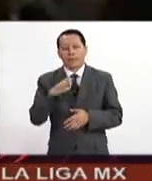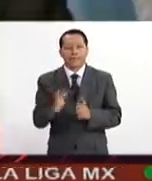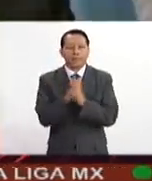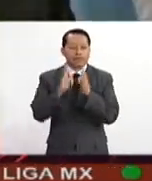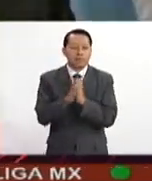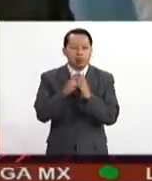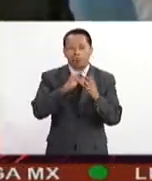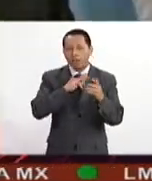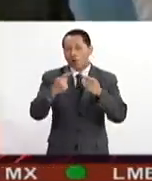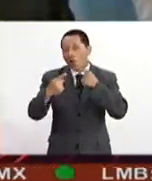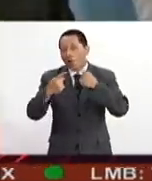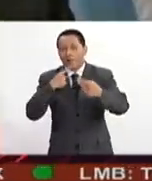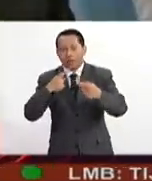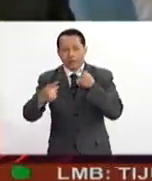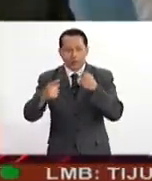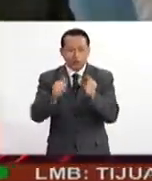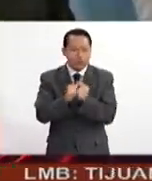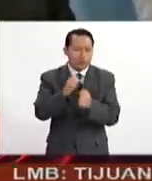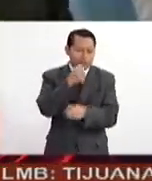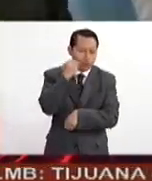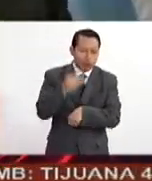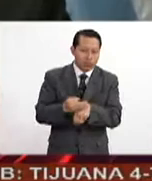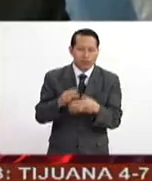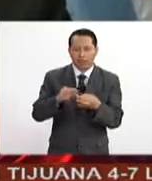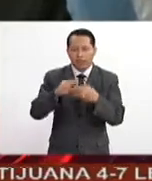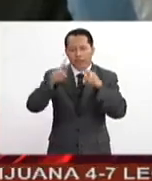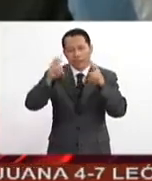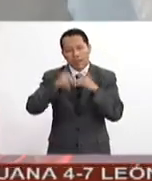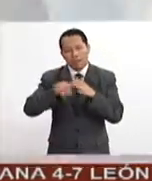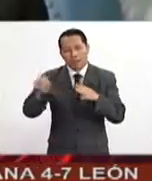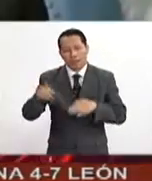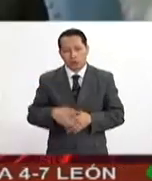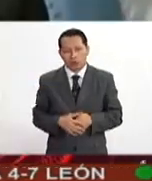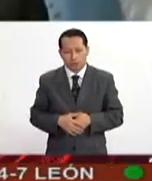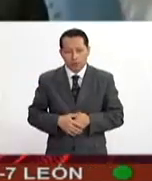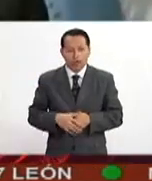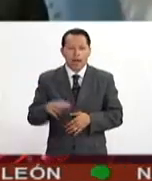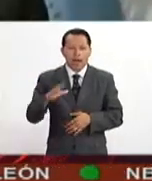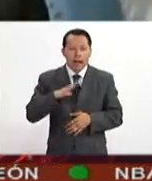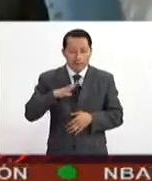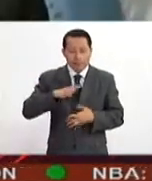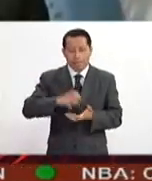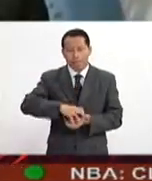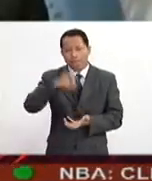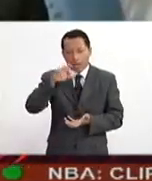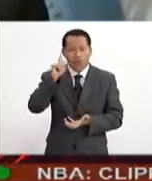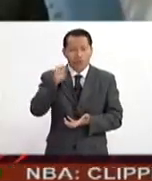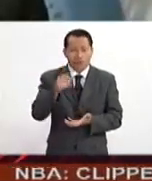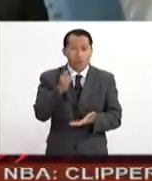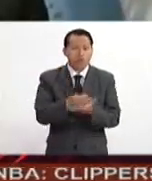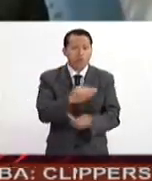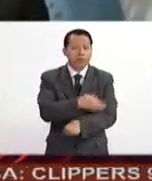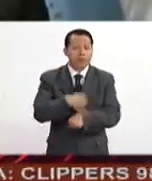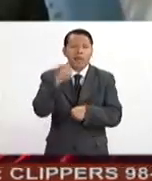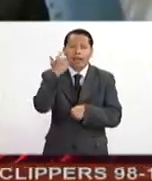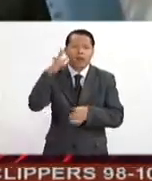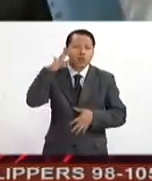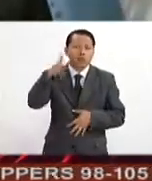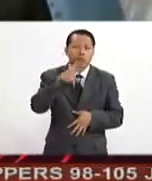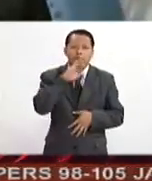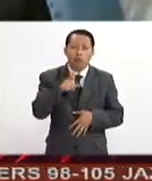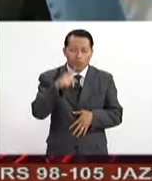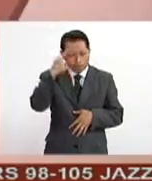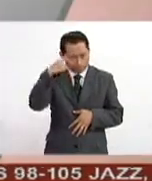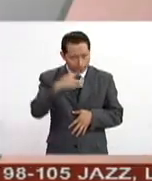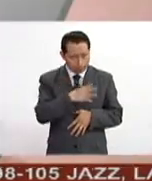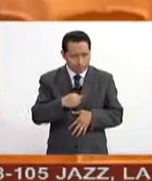participó en un conversatorio con estudiantes y habló del tema de la migración. La abrumadora mayoría son solo familias que buscan un futuro mejor para